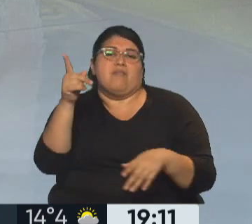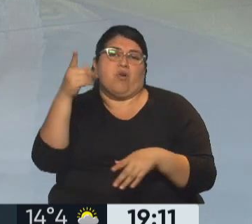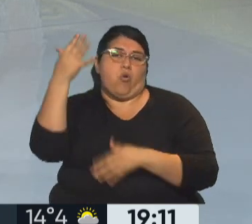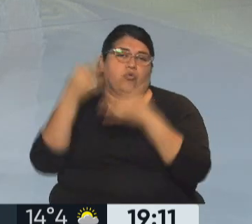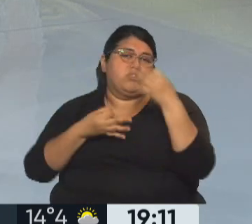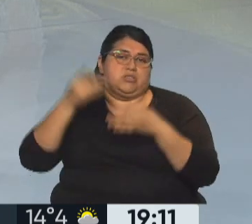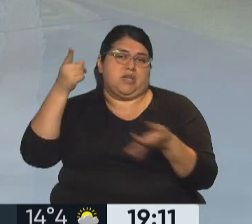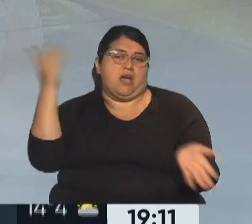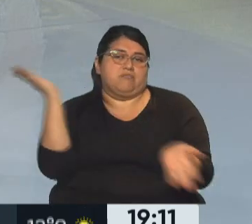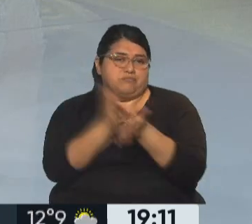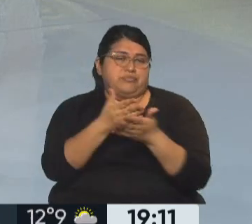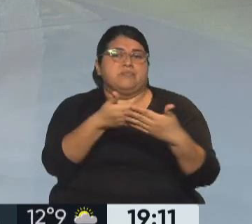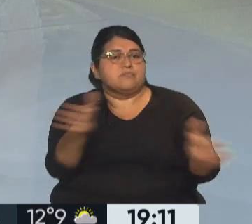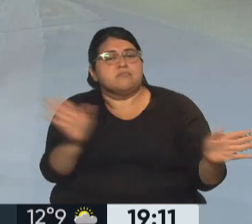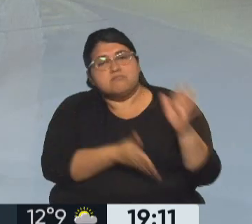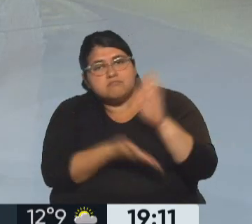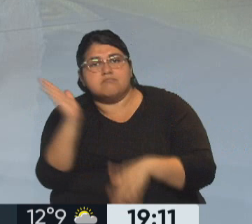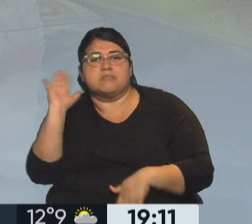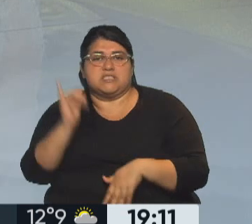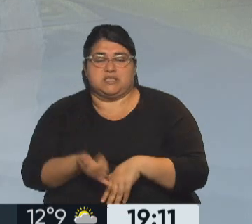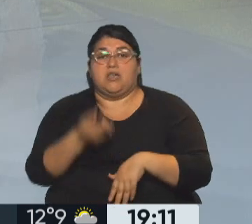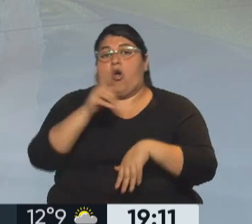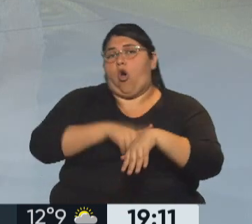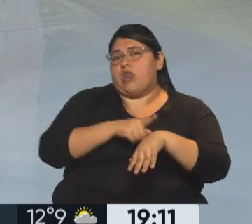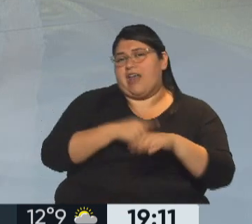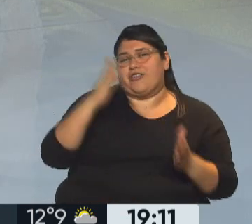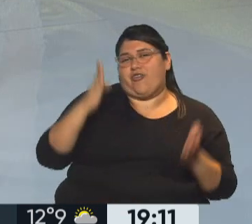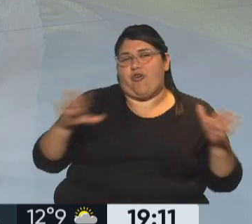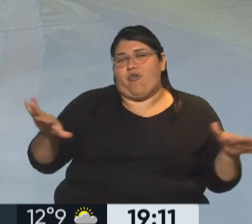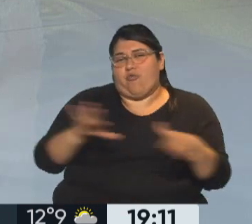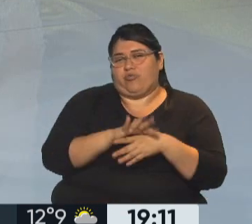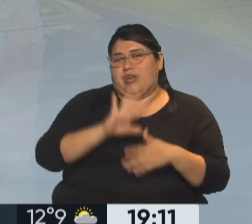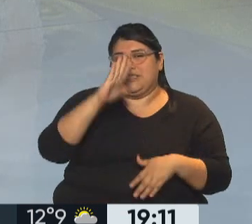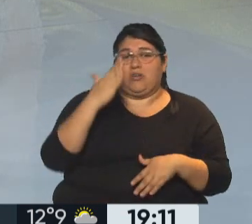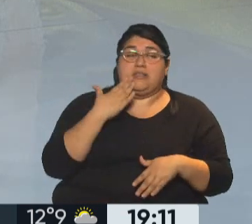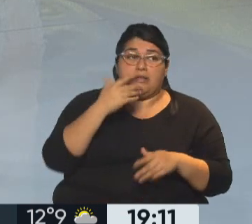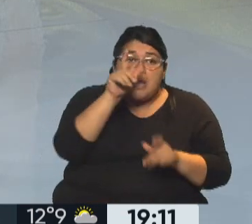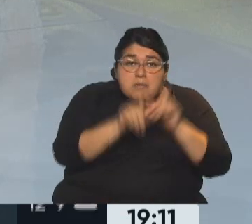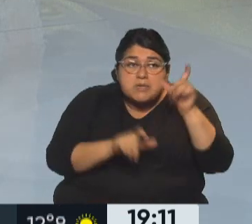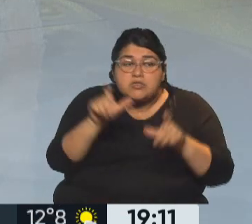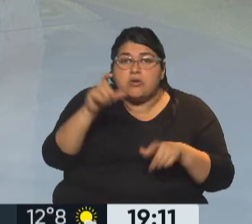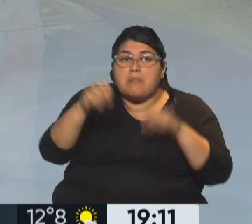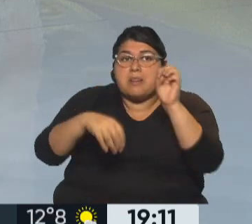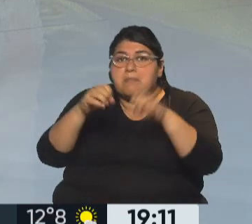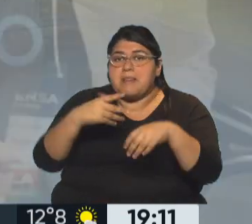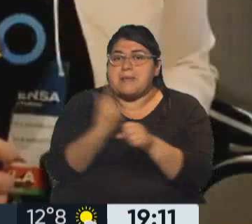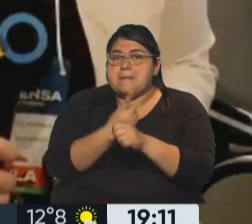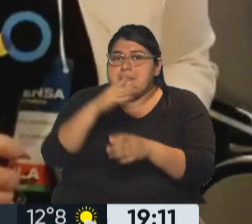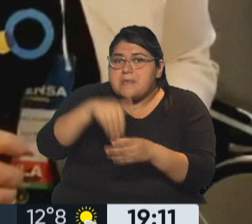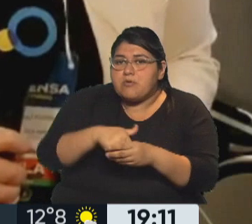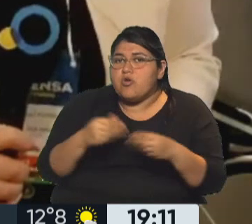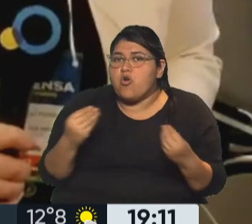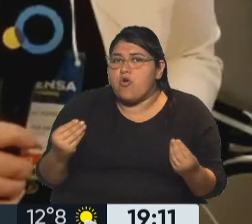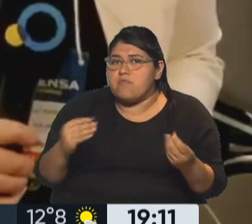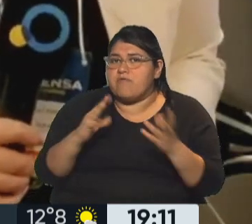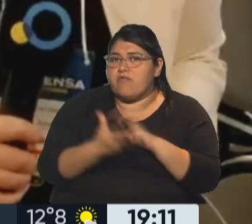pero no se extendió el horario electoral que terminó a las 5 de la tarde con lo cual tal vez hubo gente que no pudo votar claro por eso flor te preguntamos vamos a ver